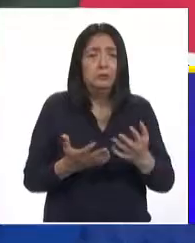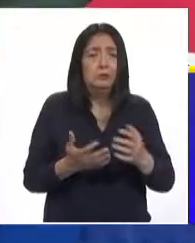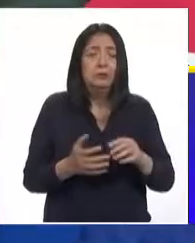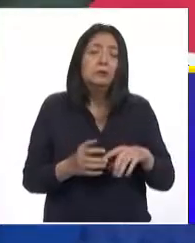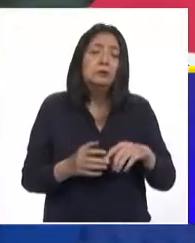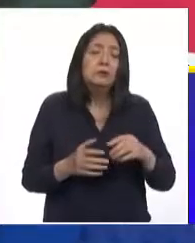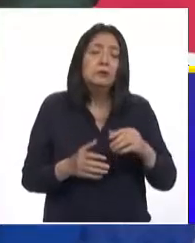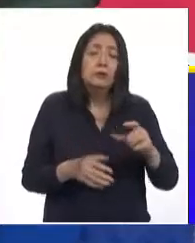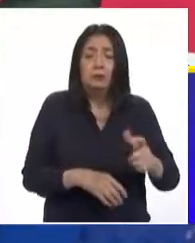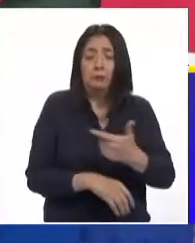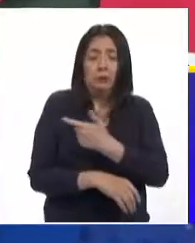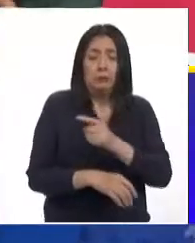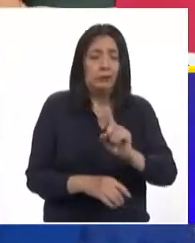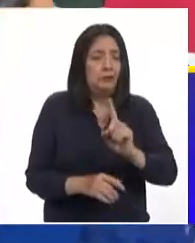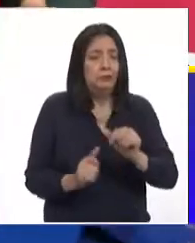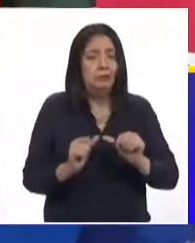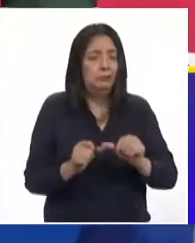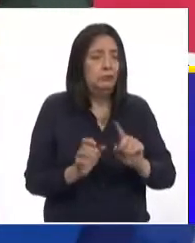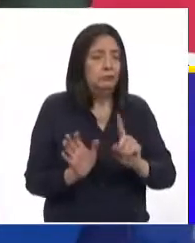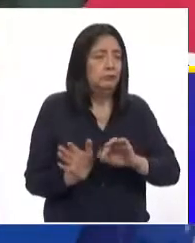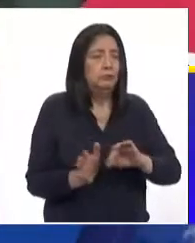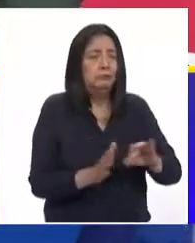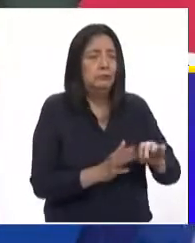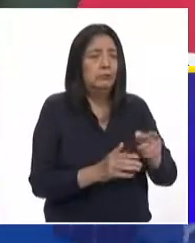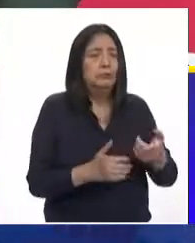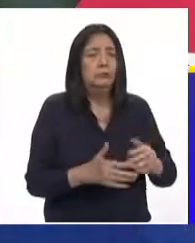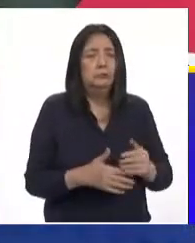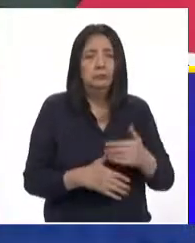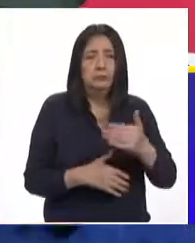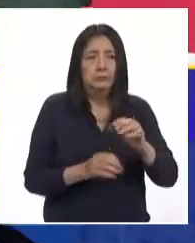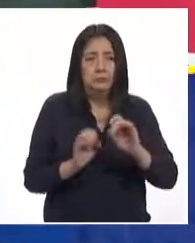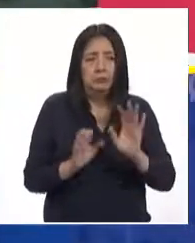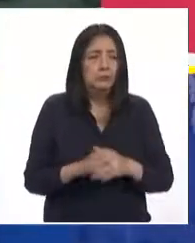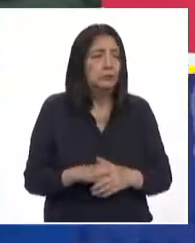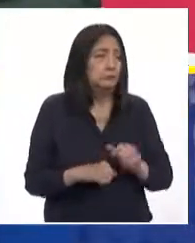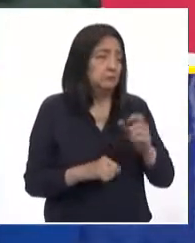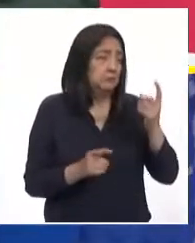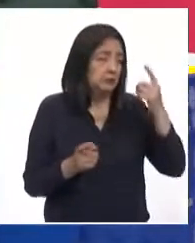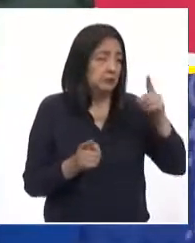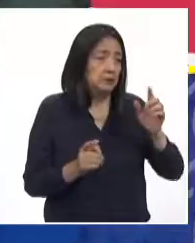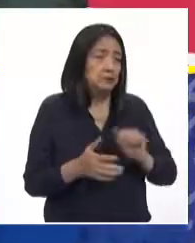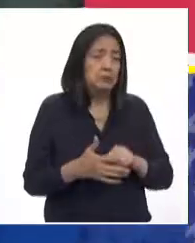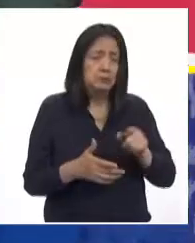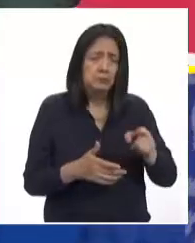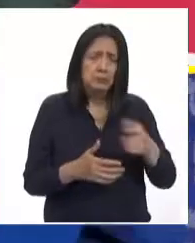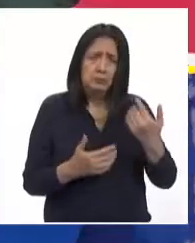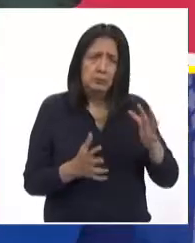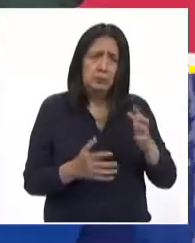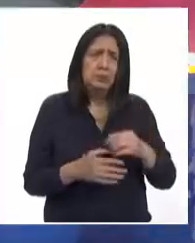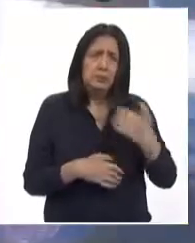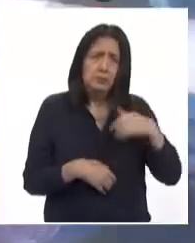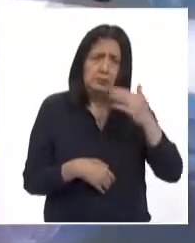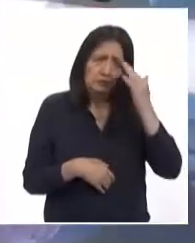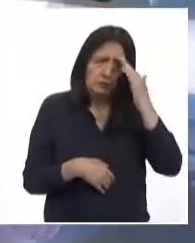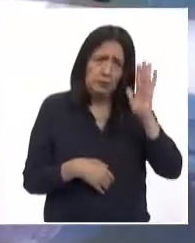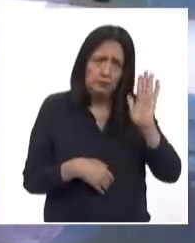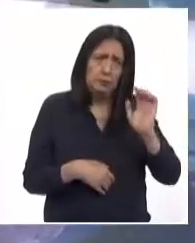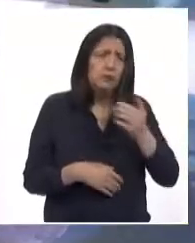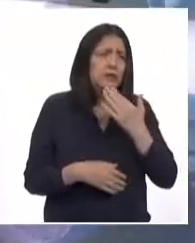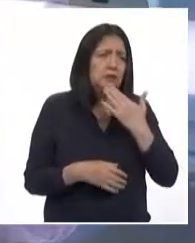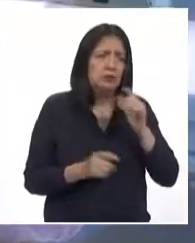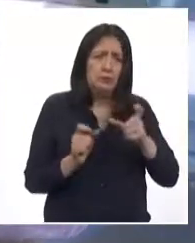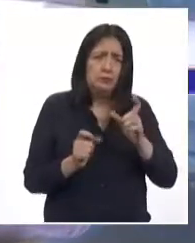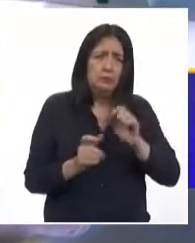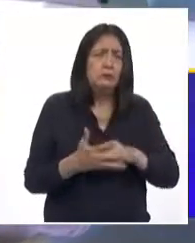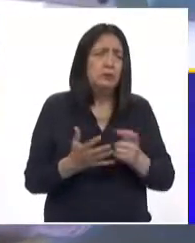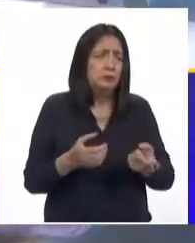de todo proceso que ha ocurrido en los próximos días, ¿no? De acuerdo, Bruno, con lo que se tiene la identificación plena de las